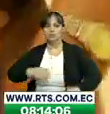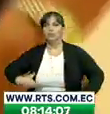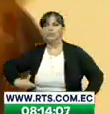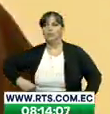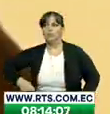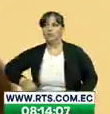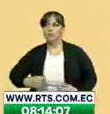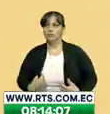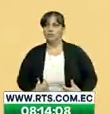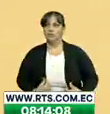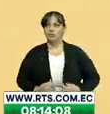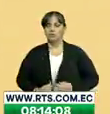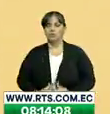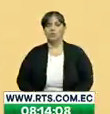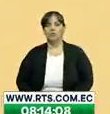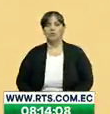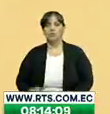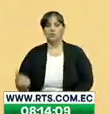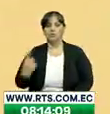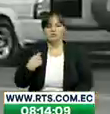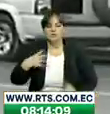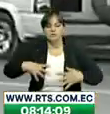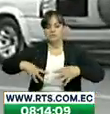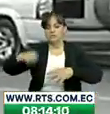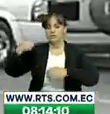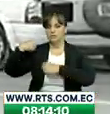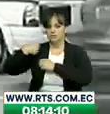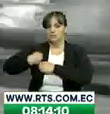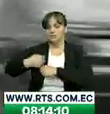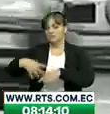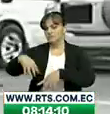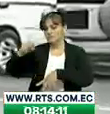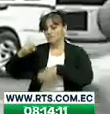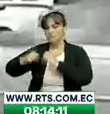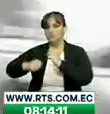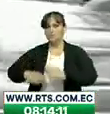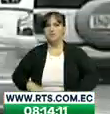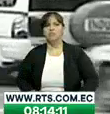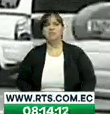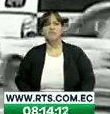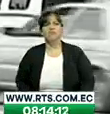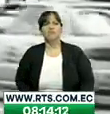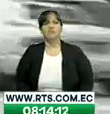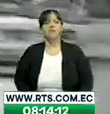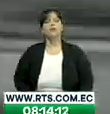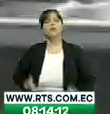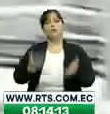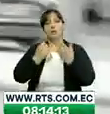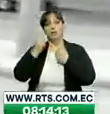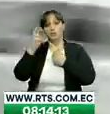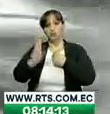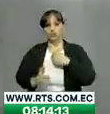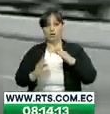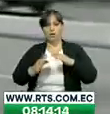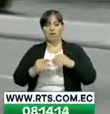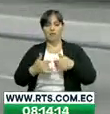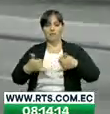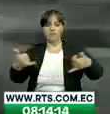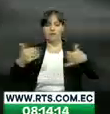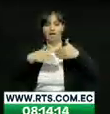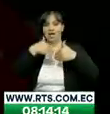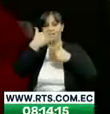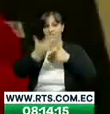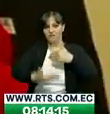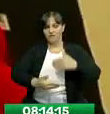pero qué llevas según las investigaciones la banda operaba afuera de los centros comerciales del sur de guayaquil los perfiles que ellos